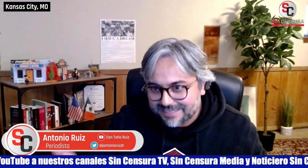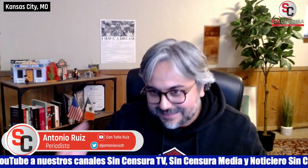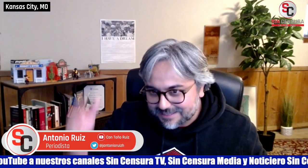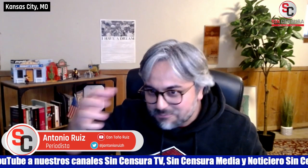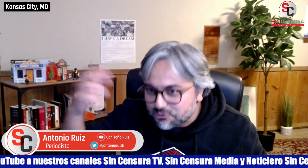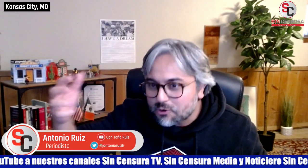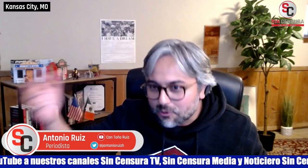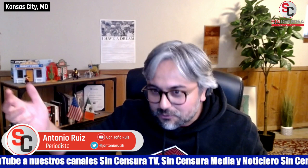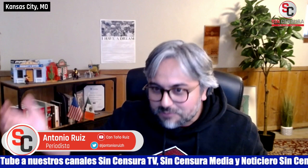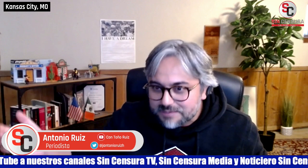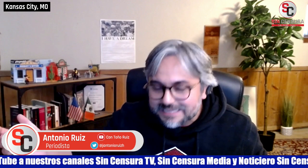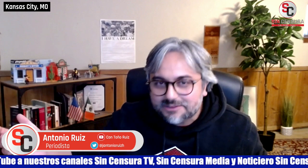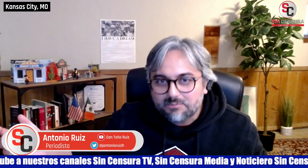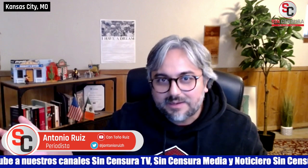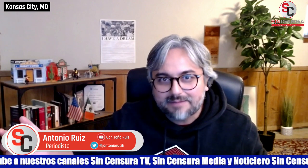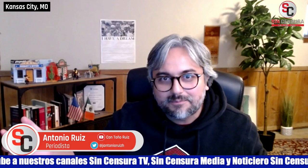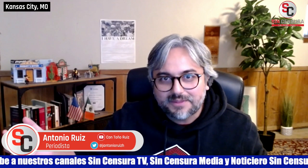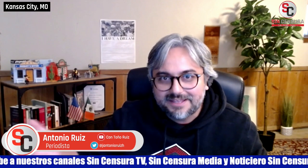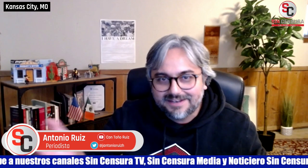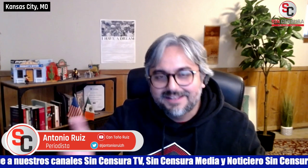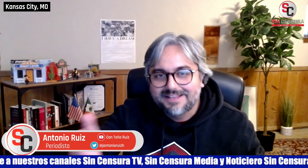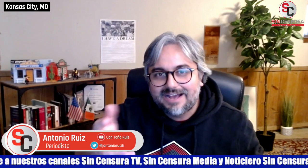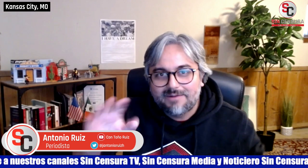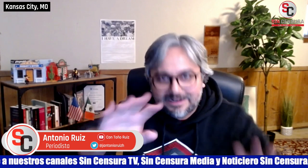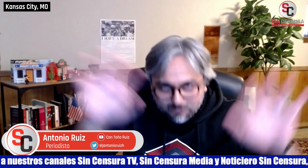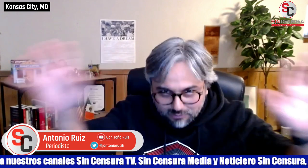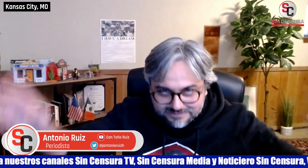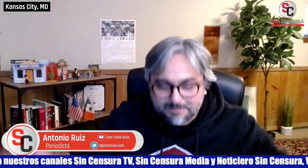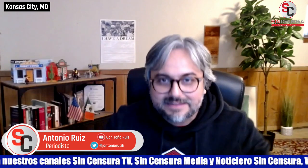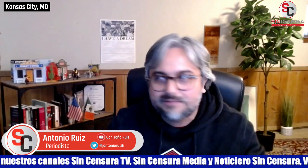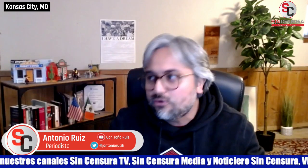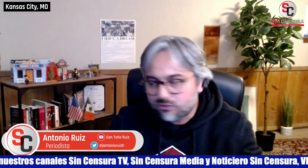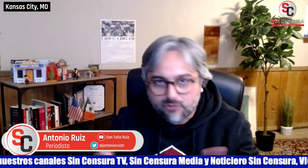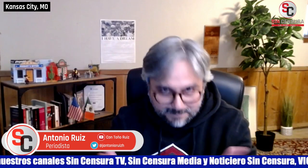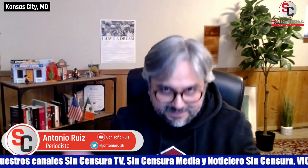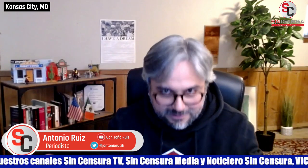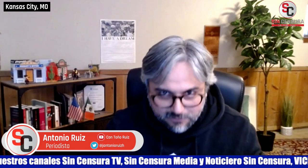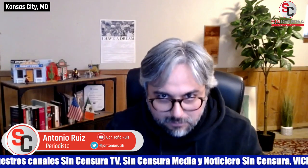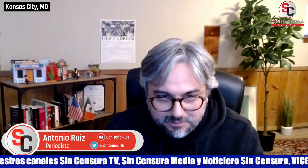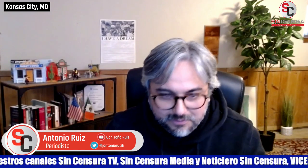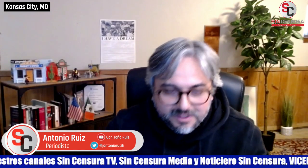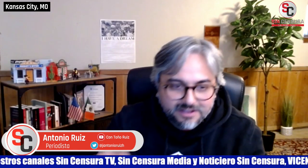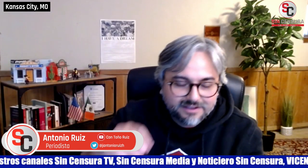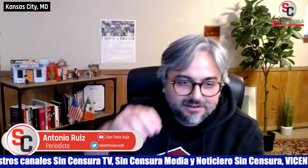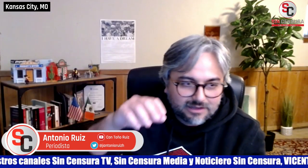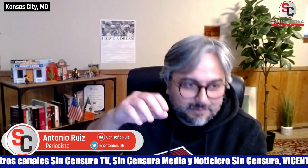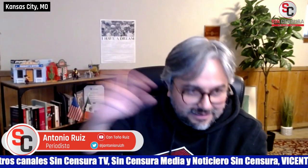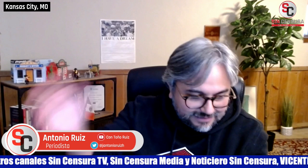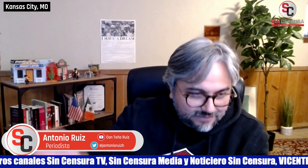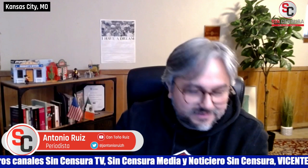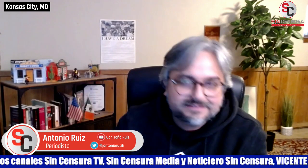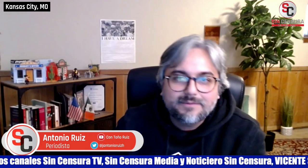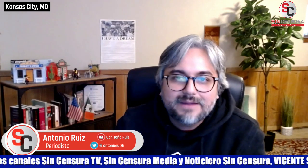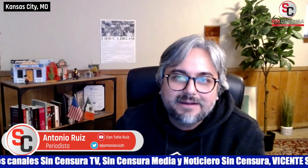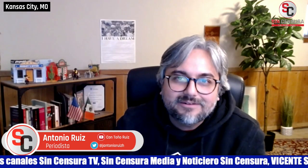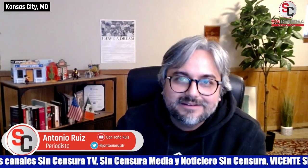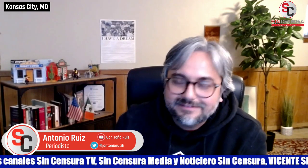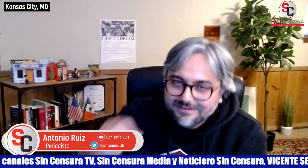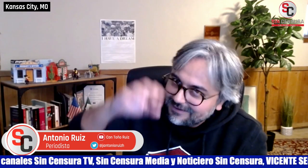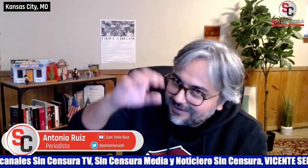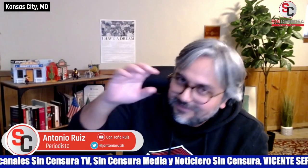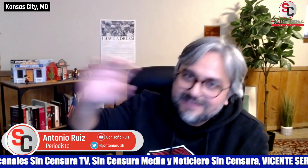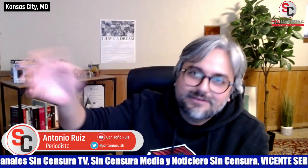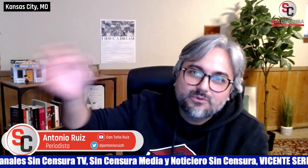que se tiene que tener mucho conocimiento para poder hablar supuestamente, conocimiento pendejo, ¿no? Pero hablar de la fiesta brava,